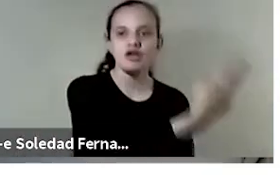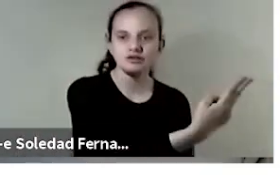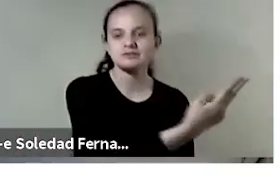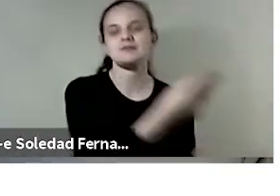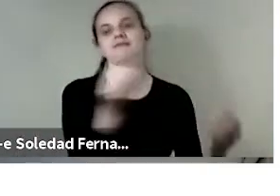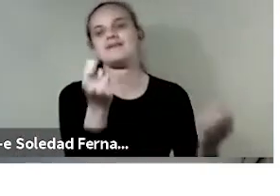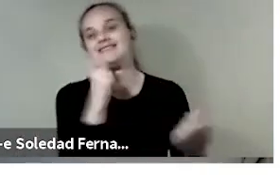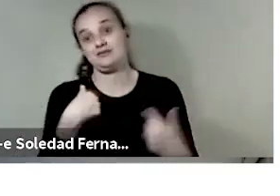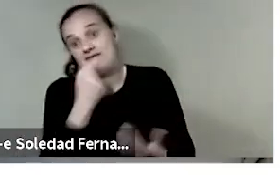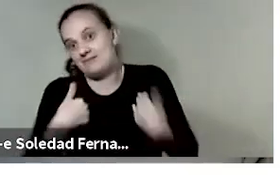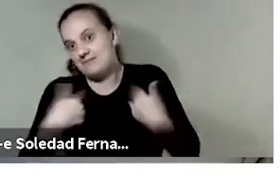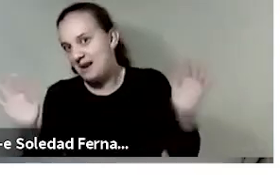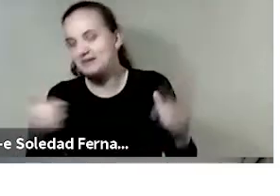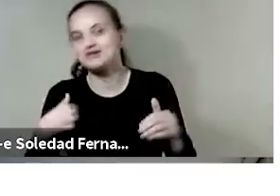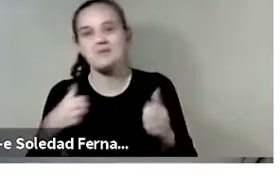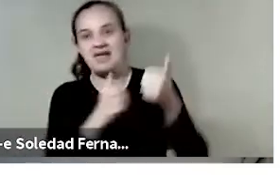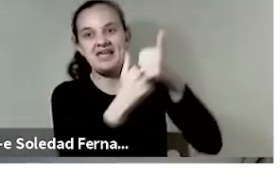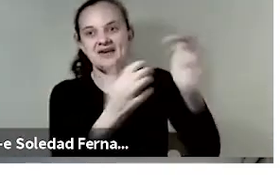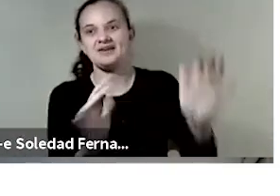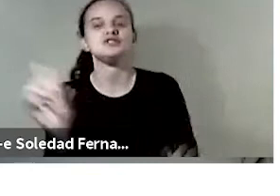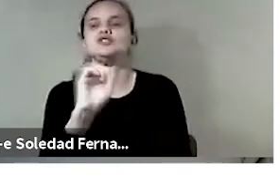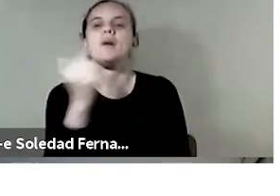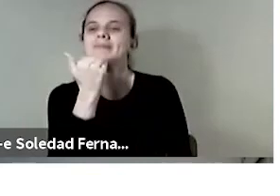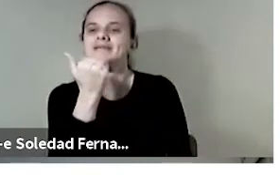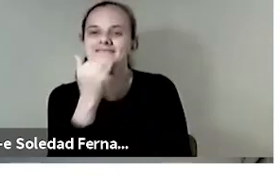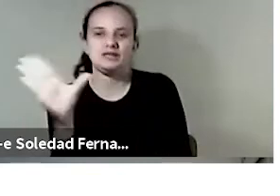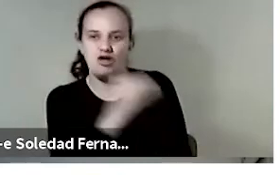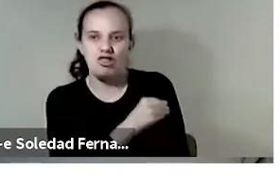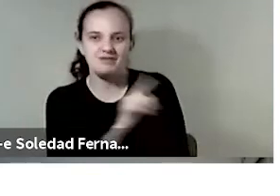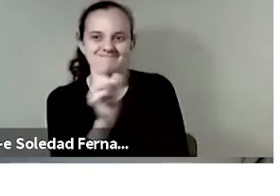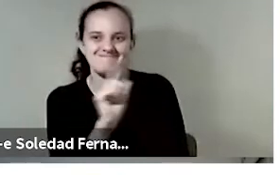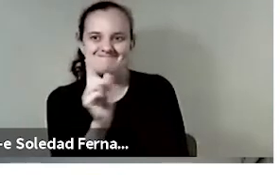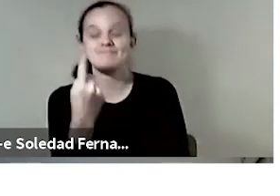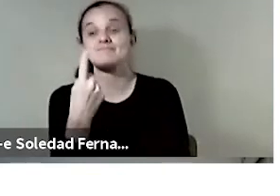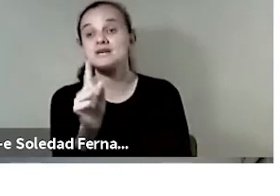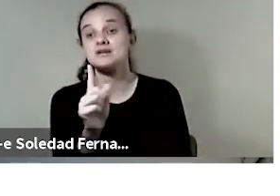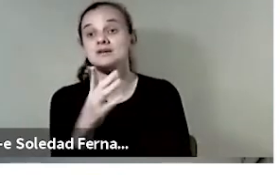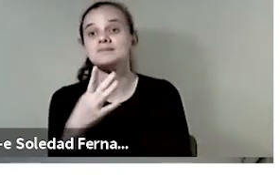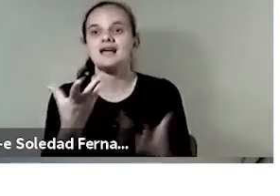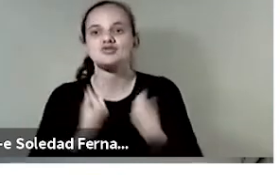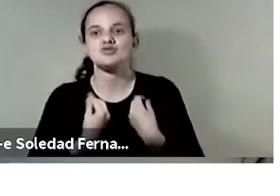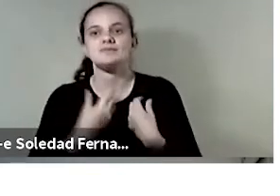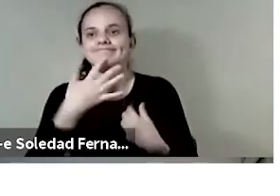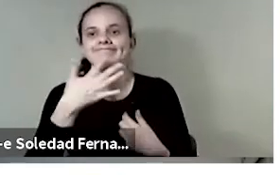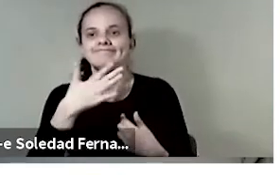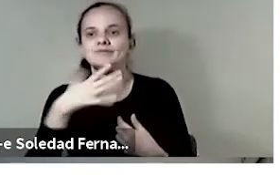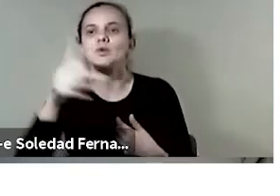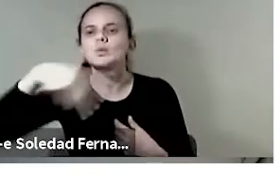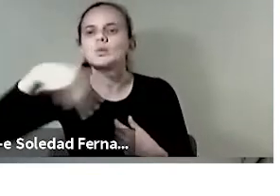tiene que ver con la operabilidad. Lo voy a buscar en todas las pautas que empiezan con 2. Y así es más fácil. Eso es lo que hago yo para guiarme, porque a veces no